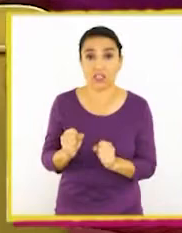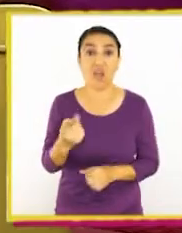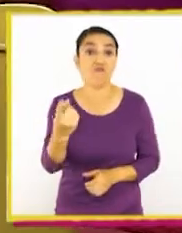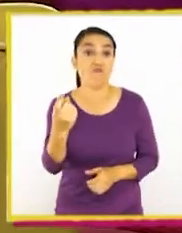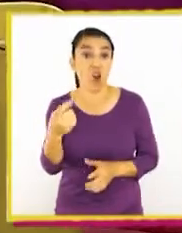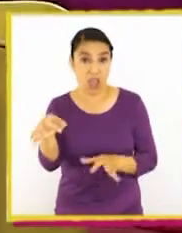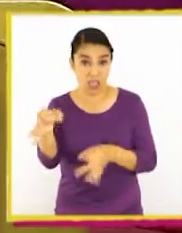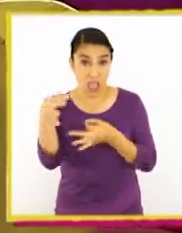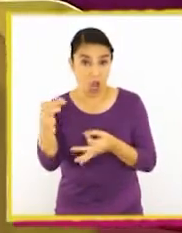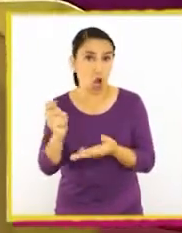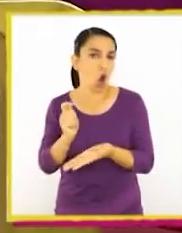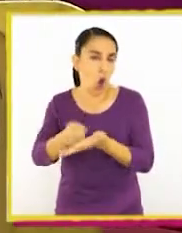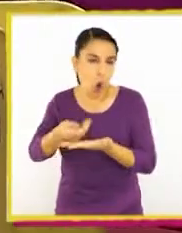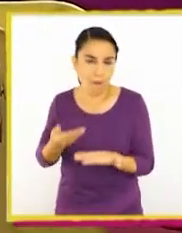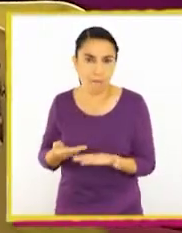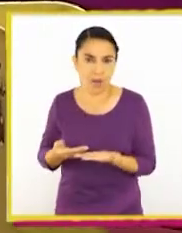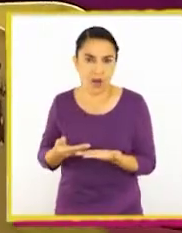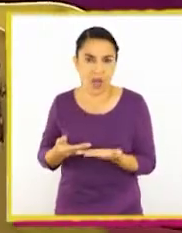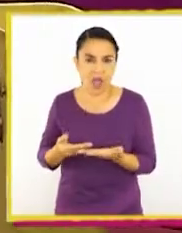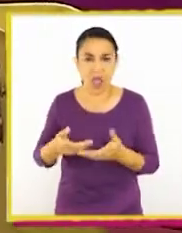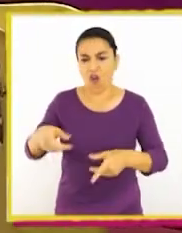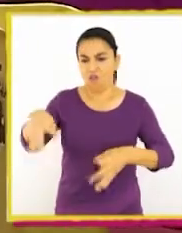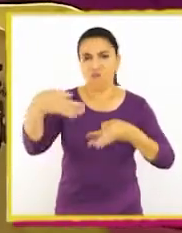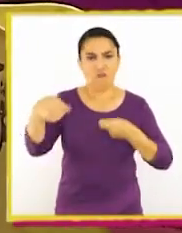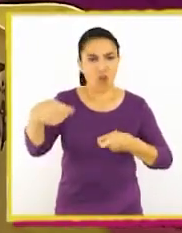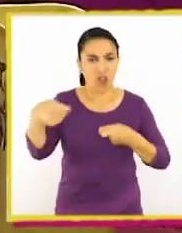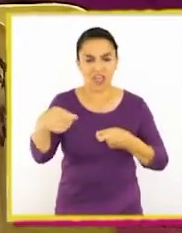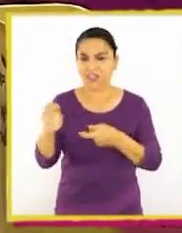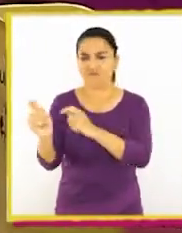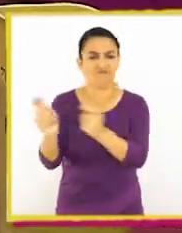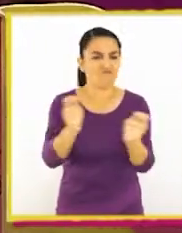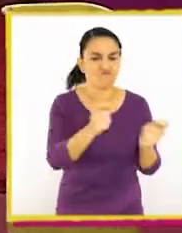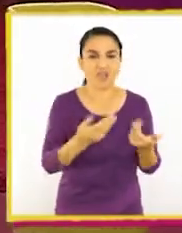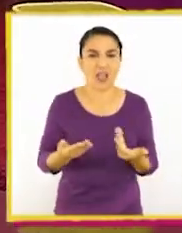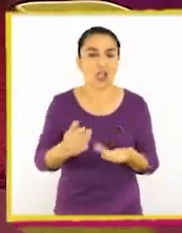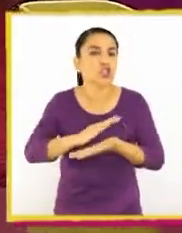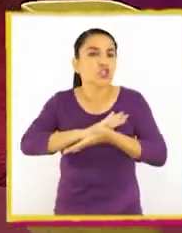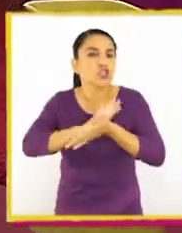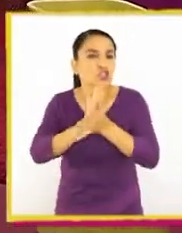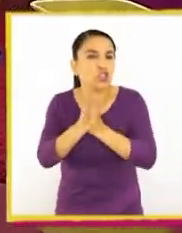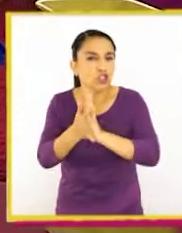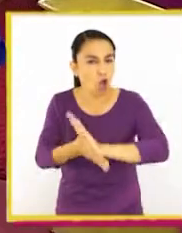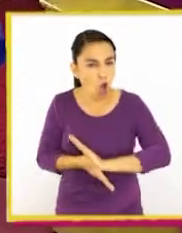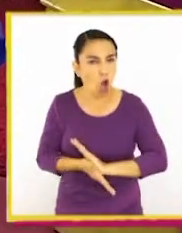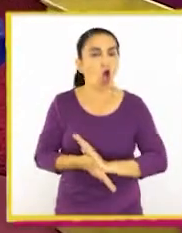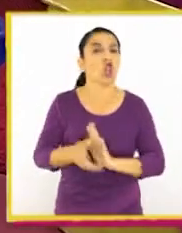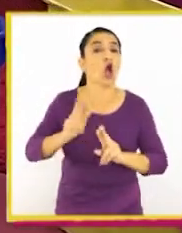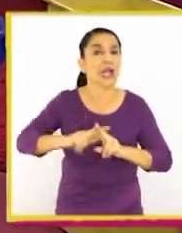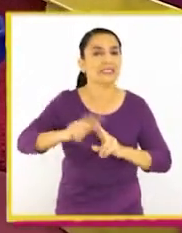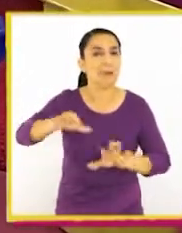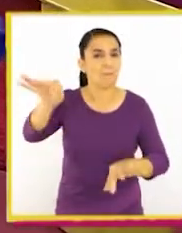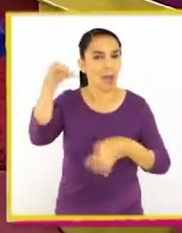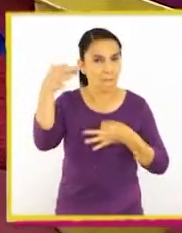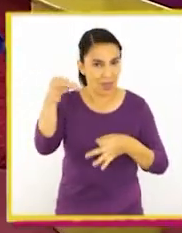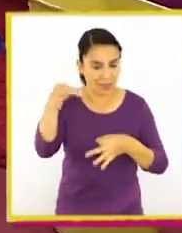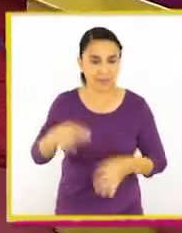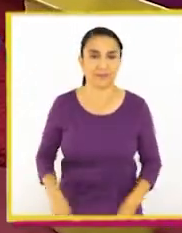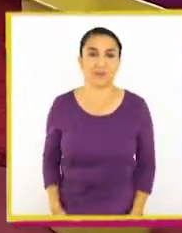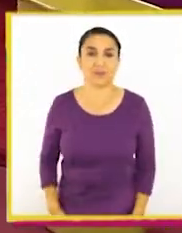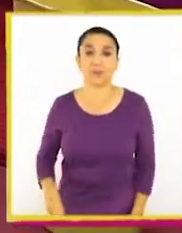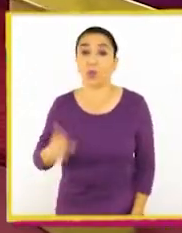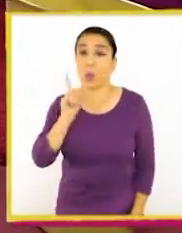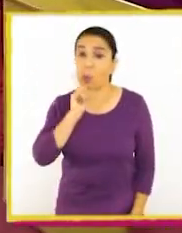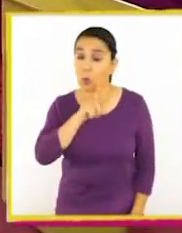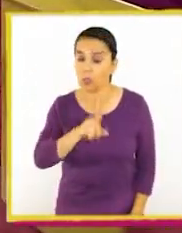las boletas de las compras, los volantes de alguna promoción, todo lo que esté hecho de papel. Por